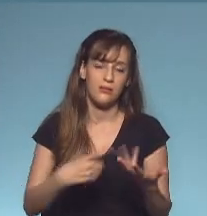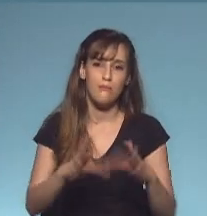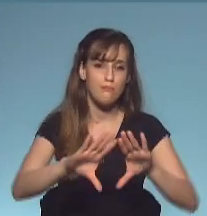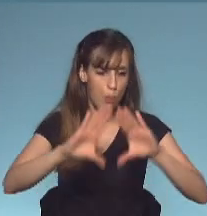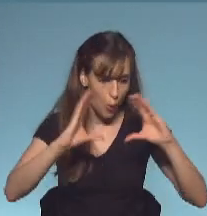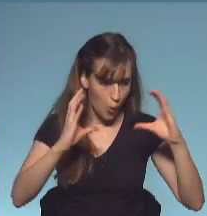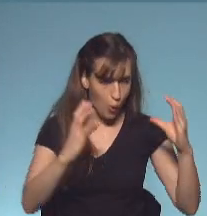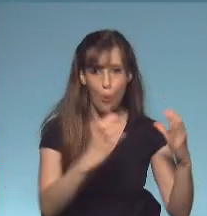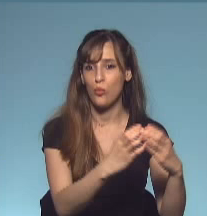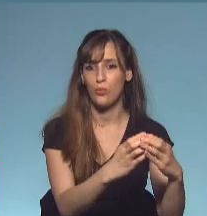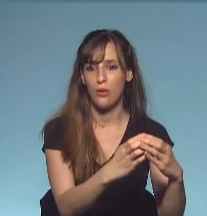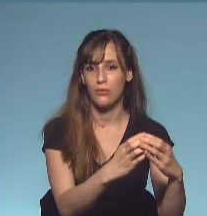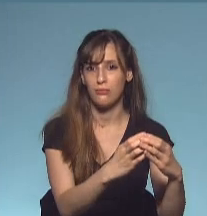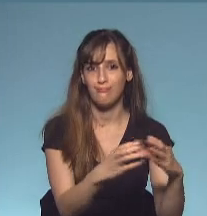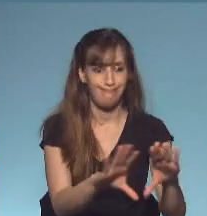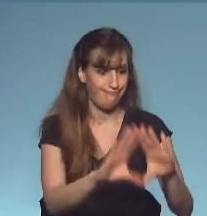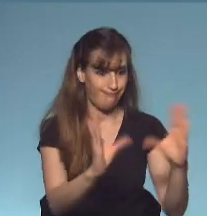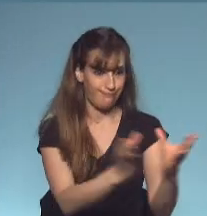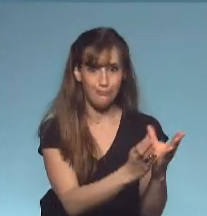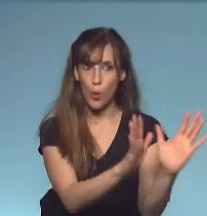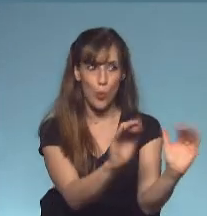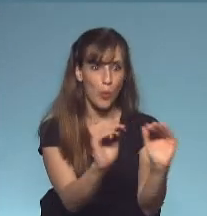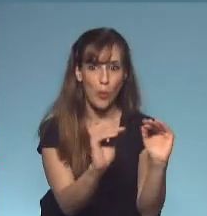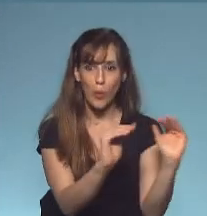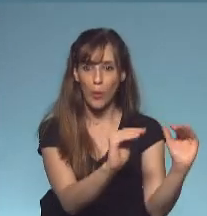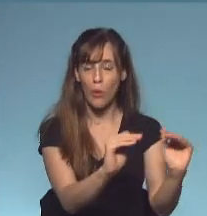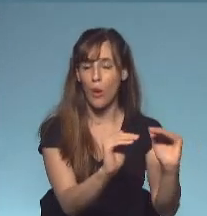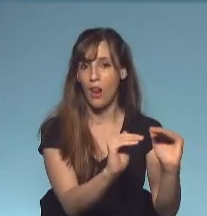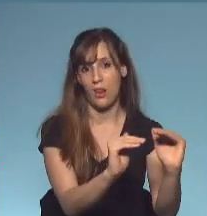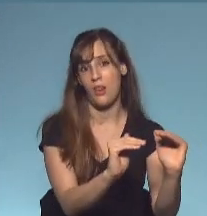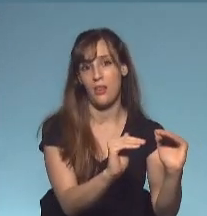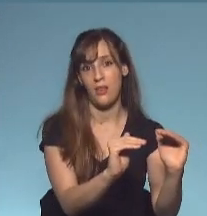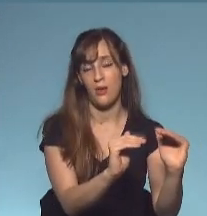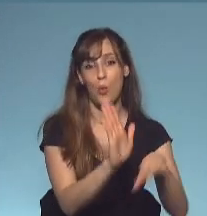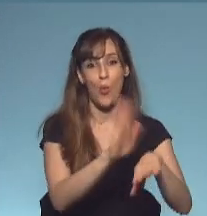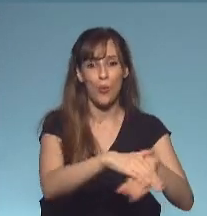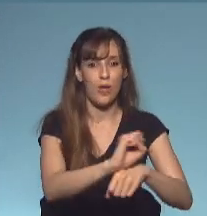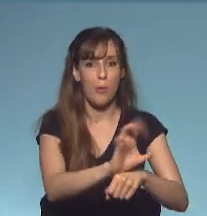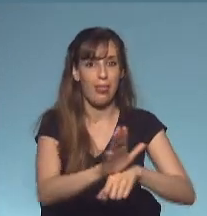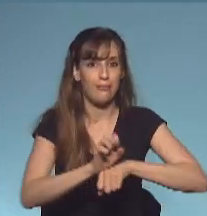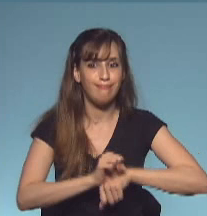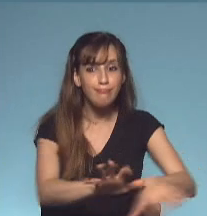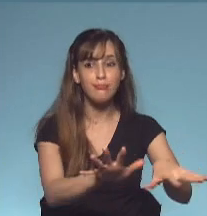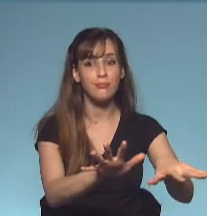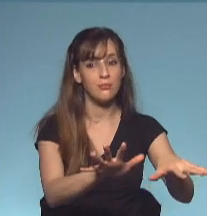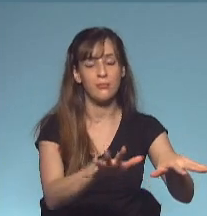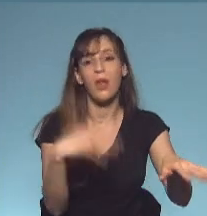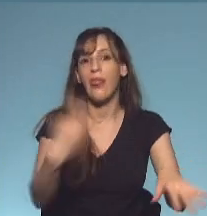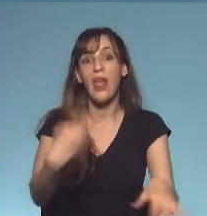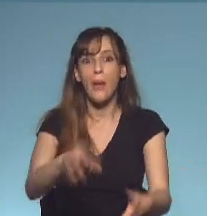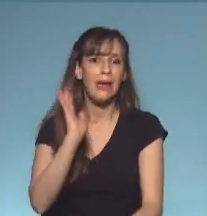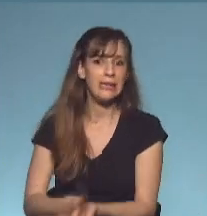el que ante la inminencia del incremento sin límite de los casos no se hayan tomado medidas